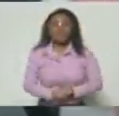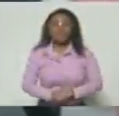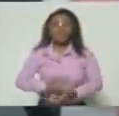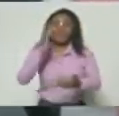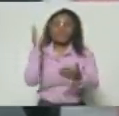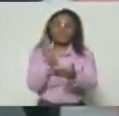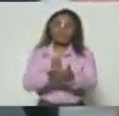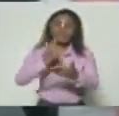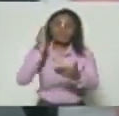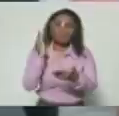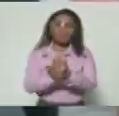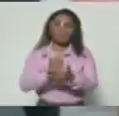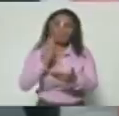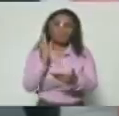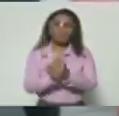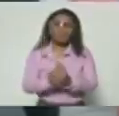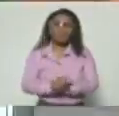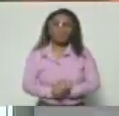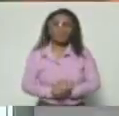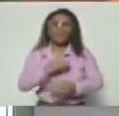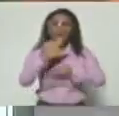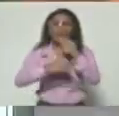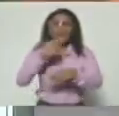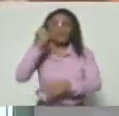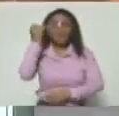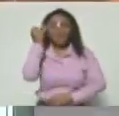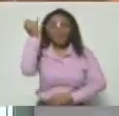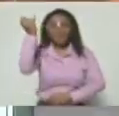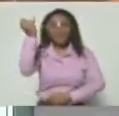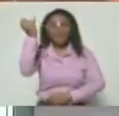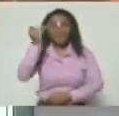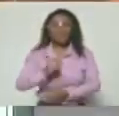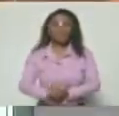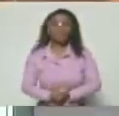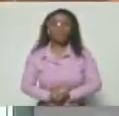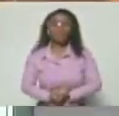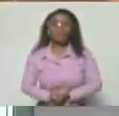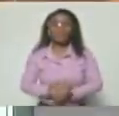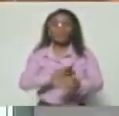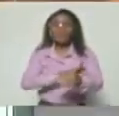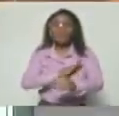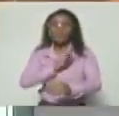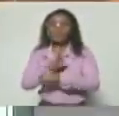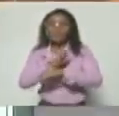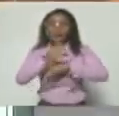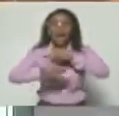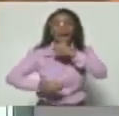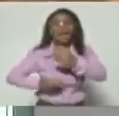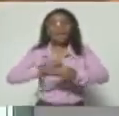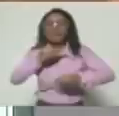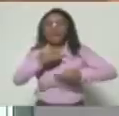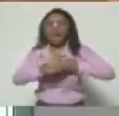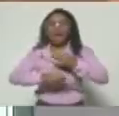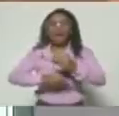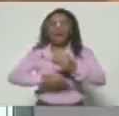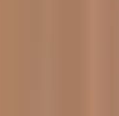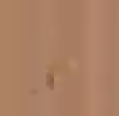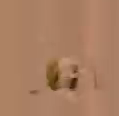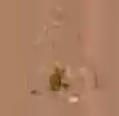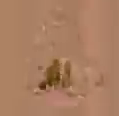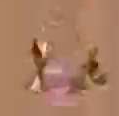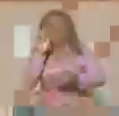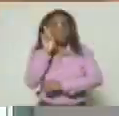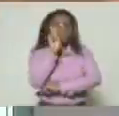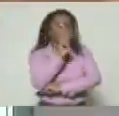siempre tomó la idea, pues, de ir consolidando una gran